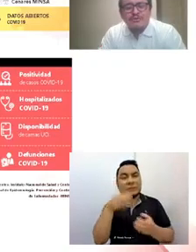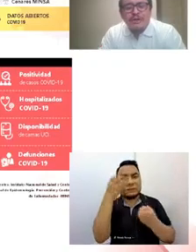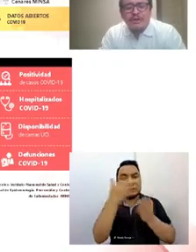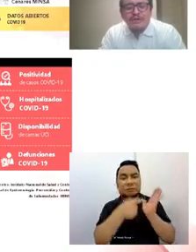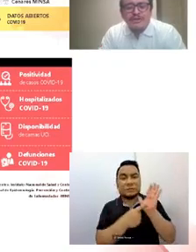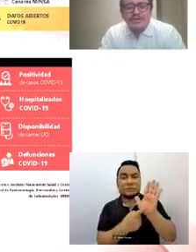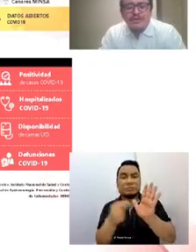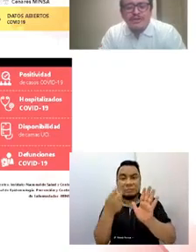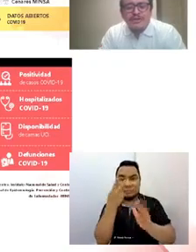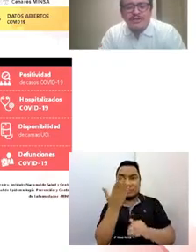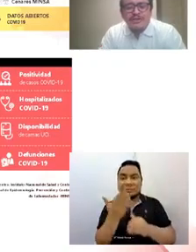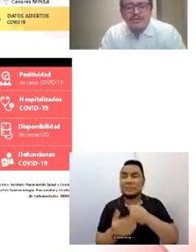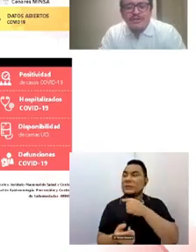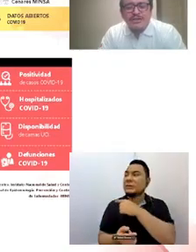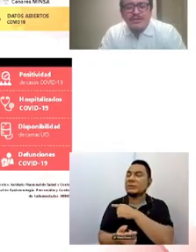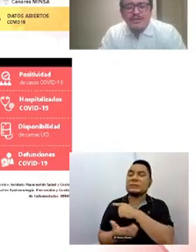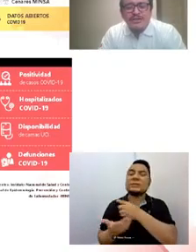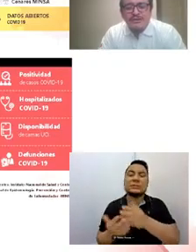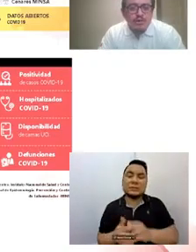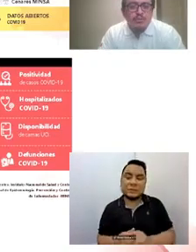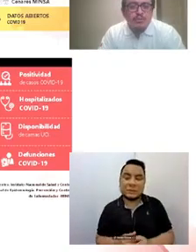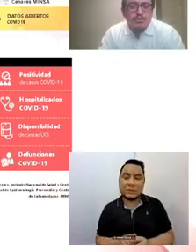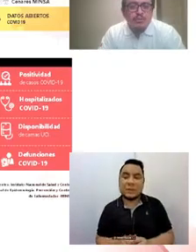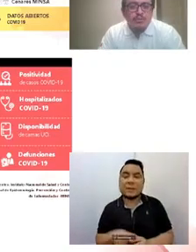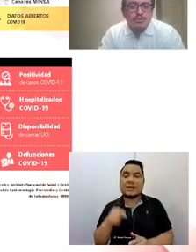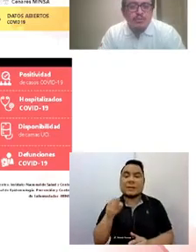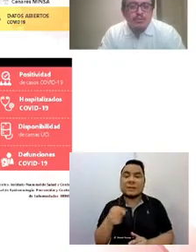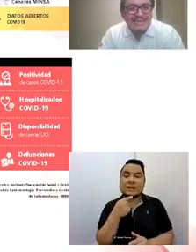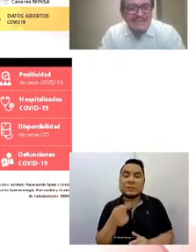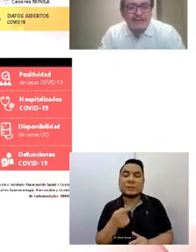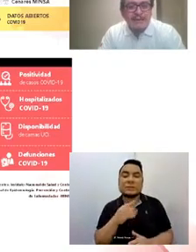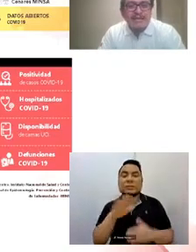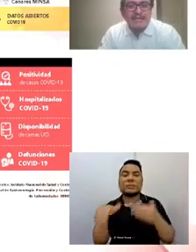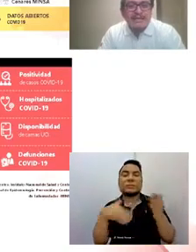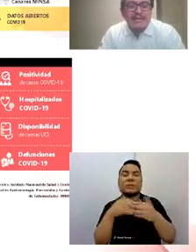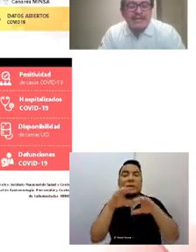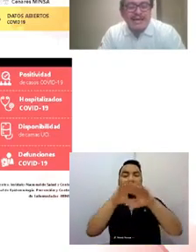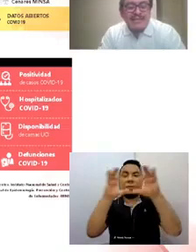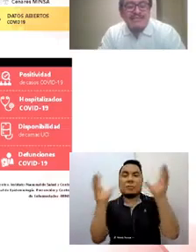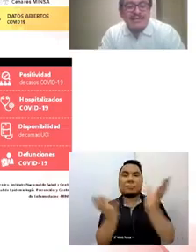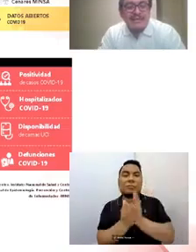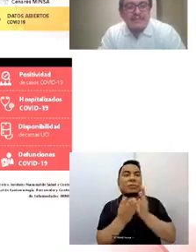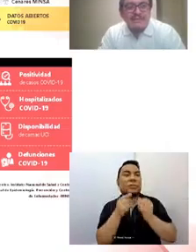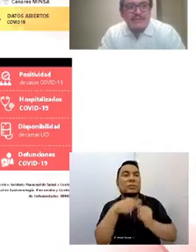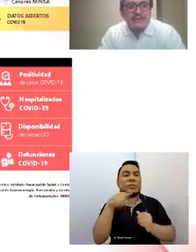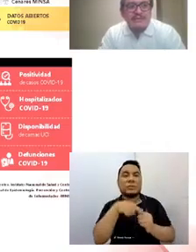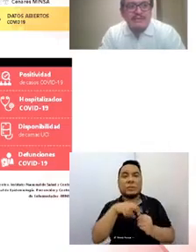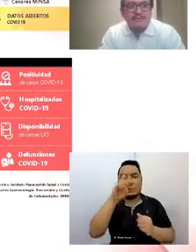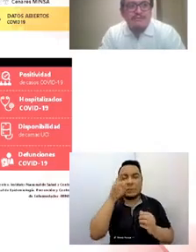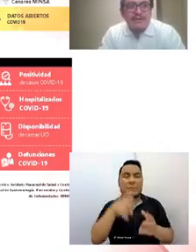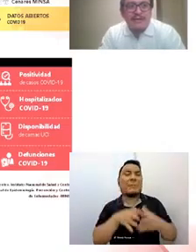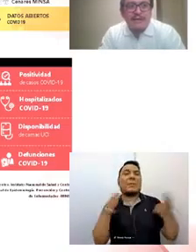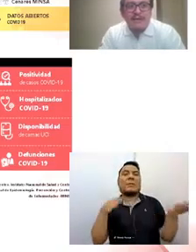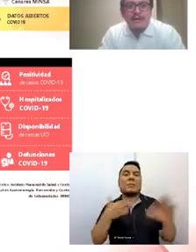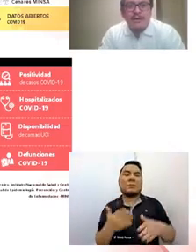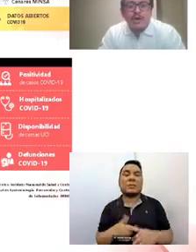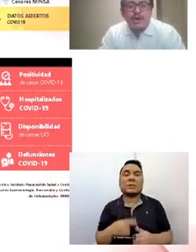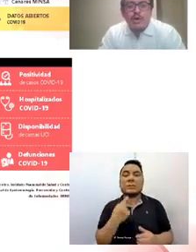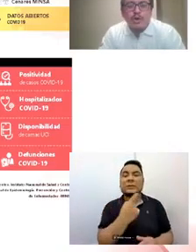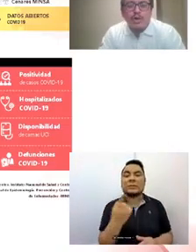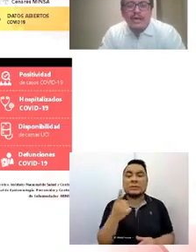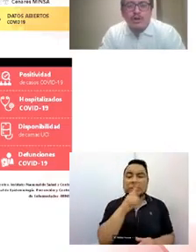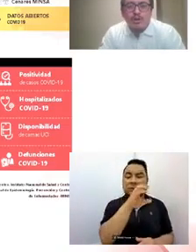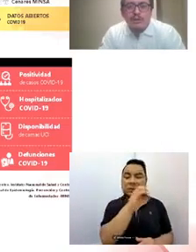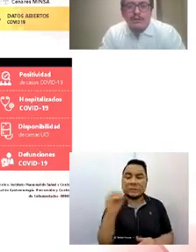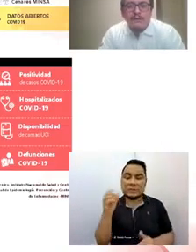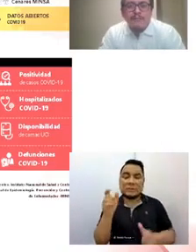que estamos dentro del rango mundial de letalidad. Quiere decir que de cada 100 pacientes que se